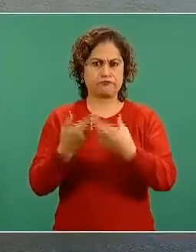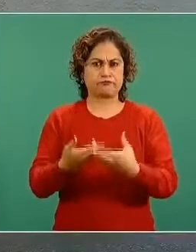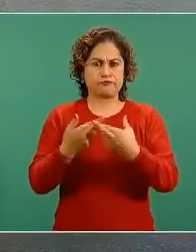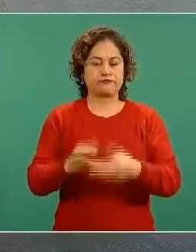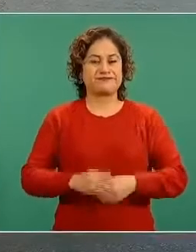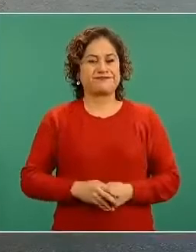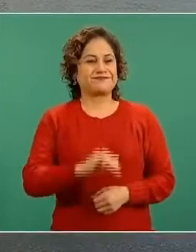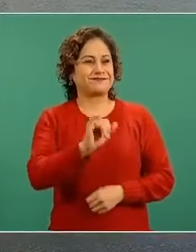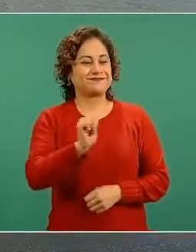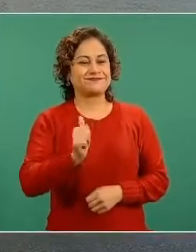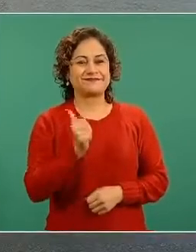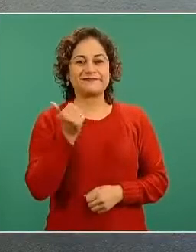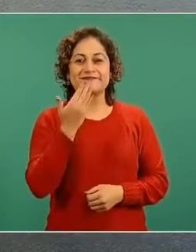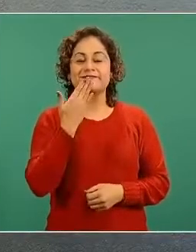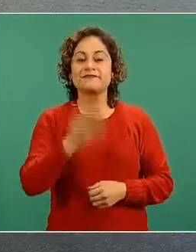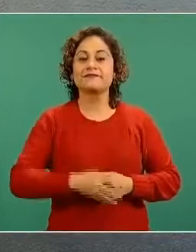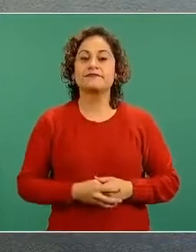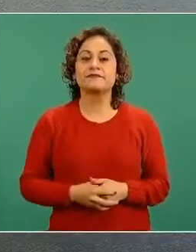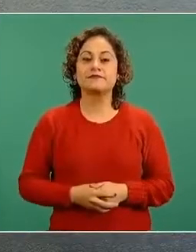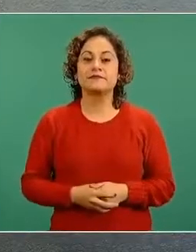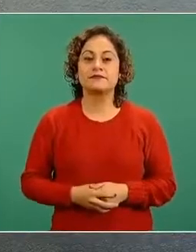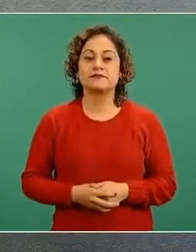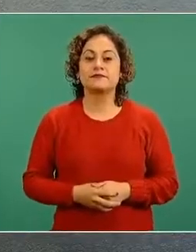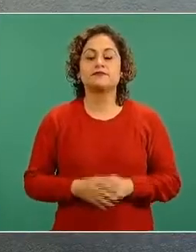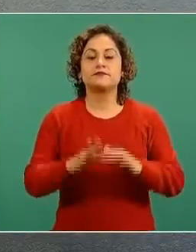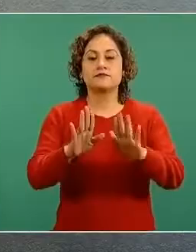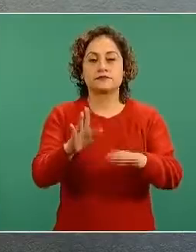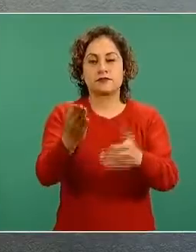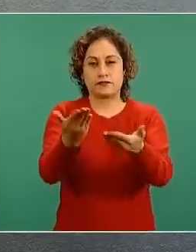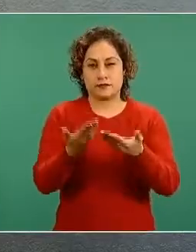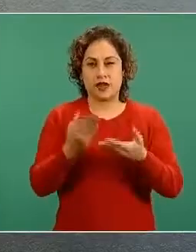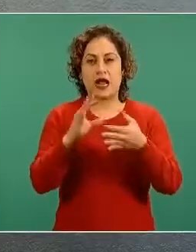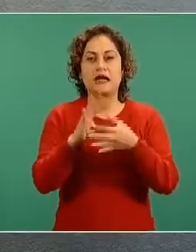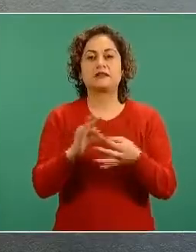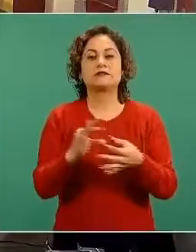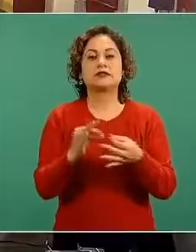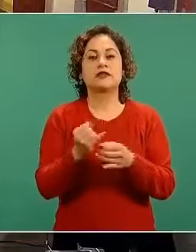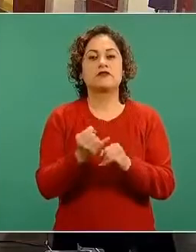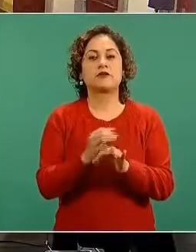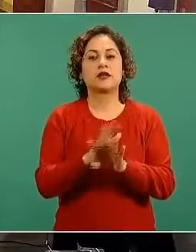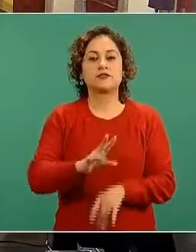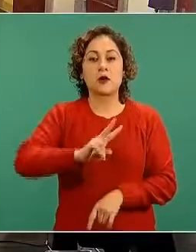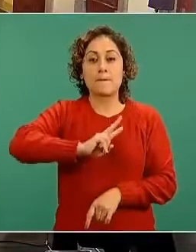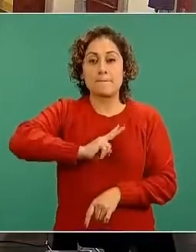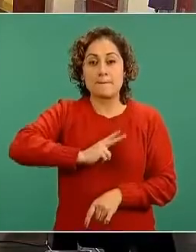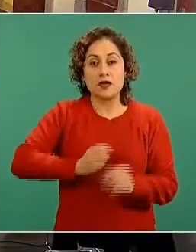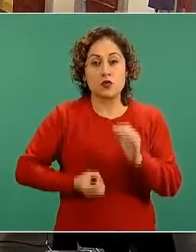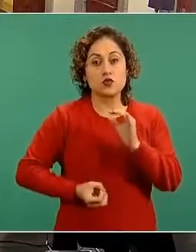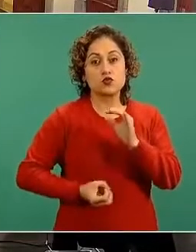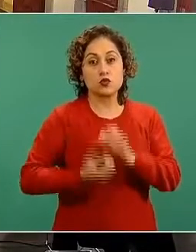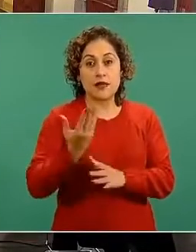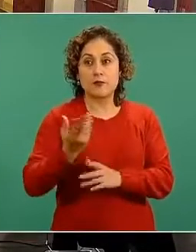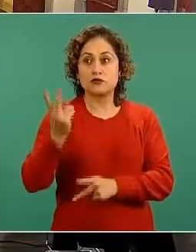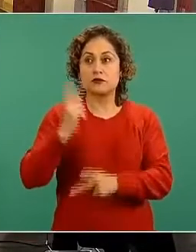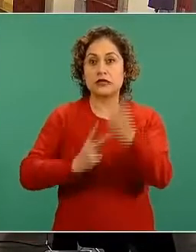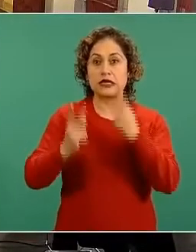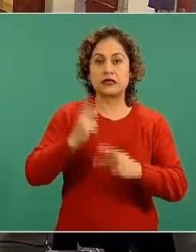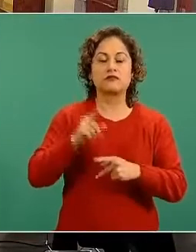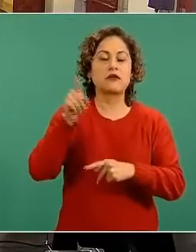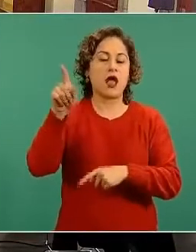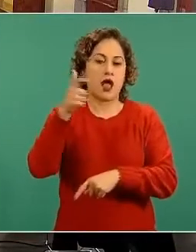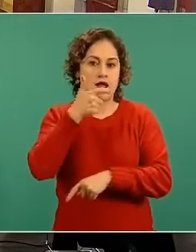que hay tiempo, sobre la actualización de cepas que han llegado a México, ¿no? Hay preocupación tanto por la cepa que se registró en Reino Unido como